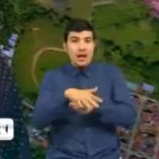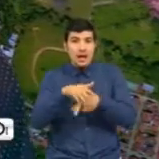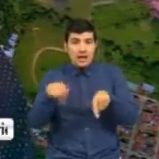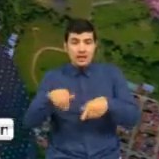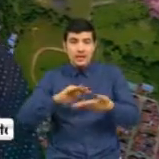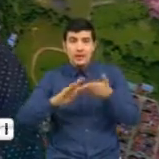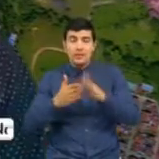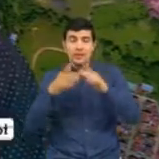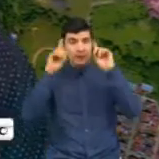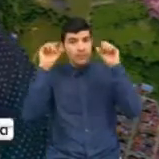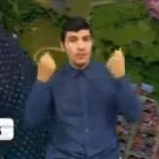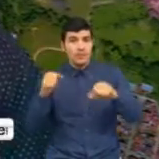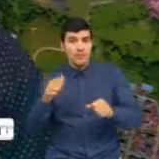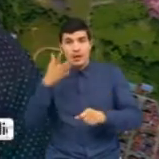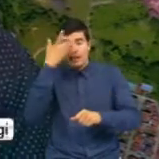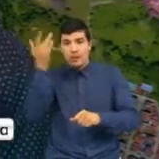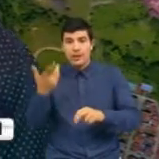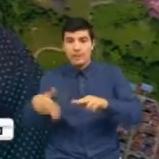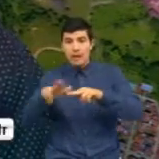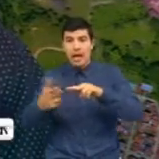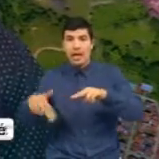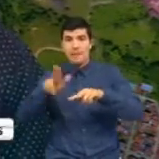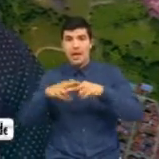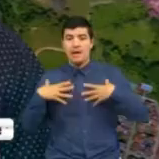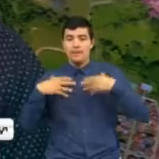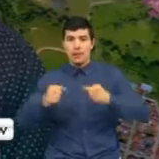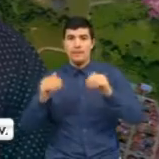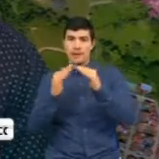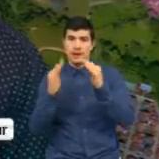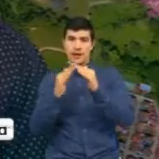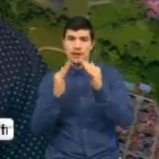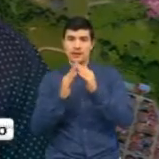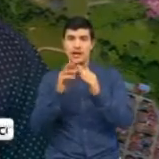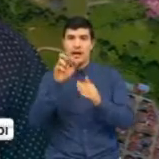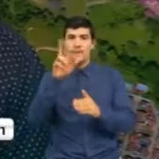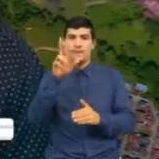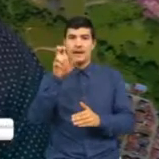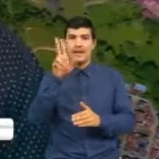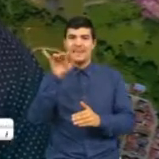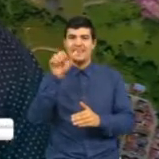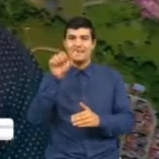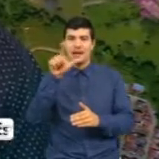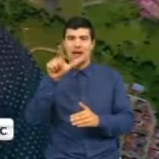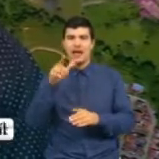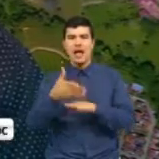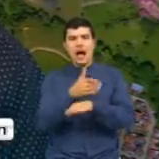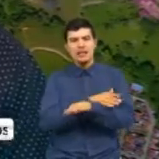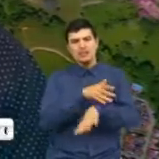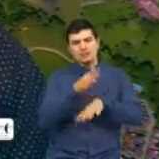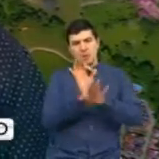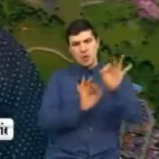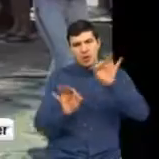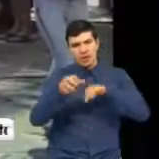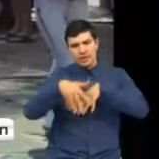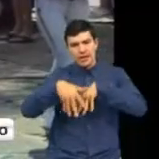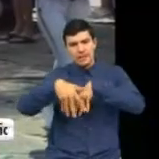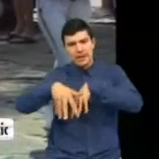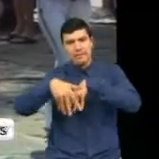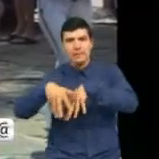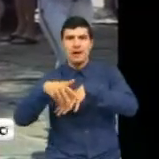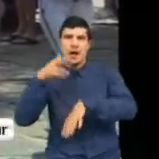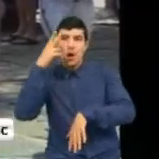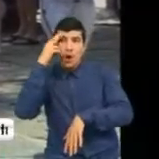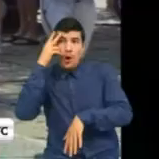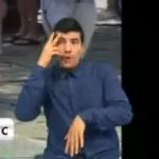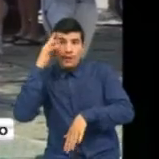un incremento en el impuesto predial y pues obviamente han organizado algunas marchas pacíficas que obviamente